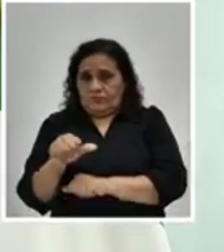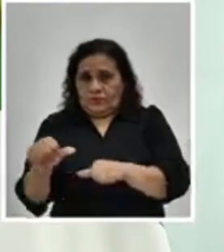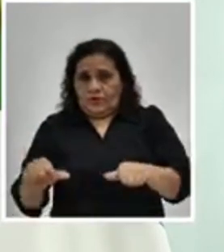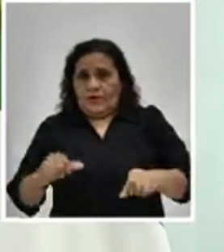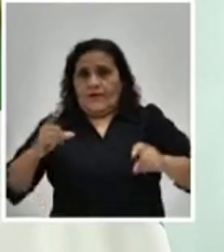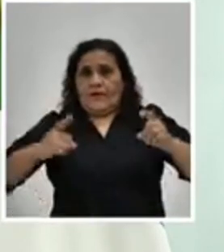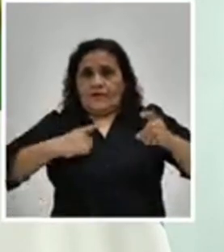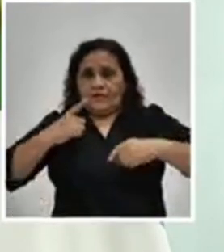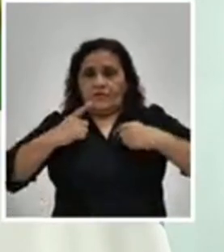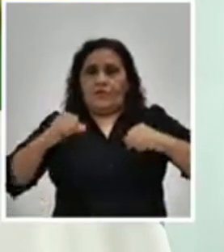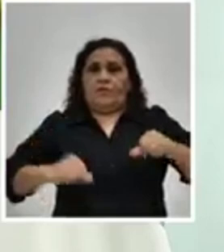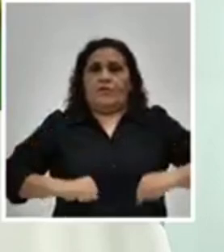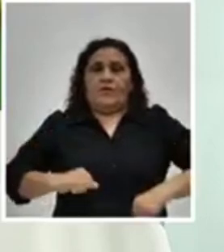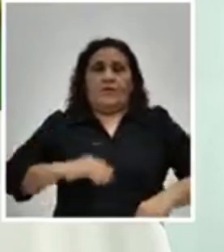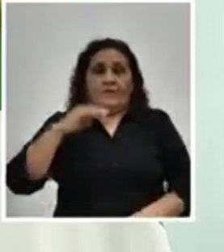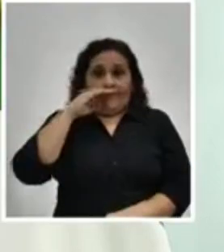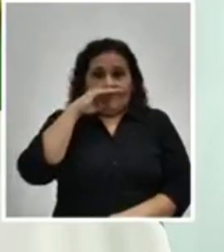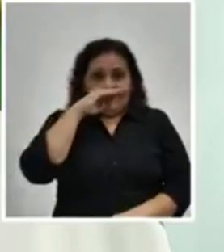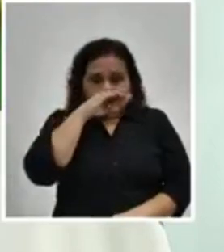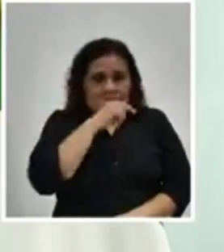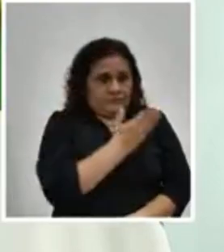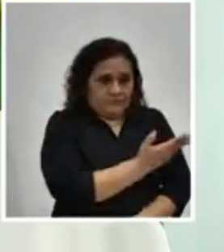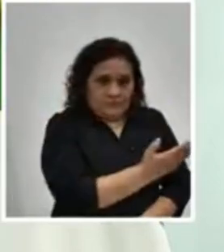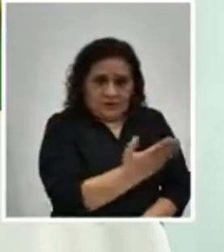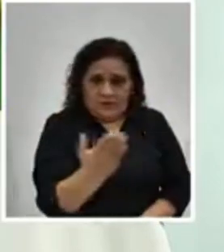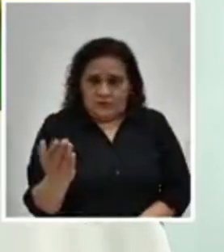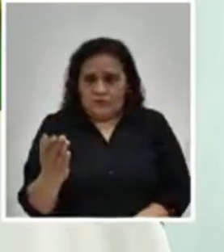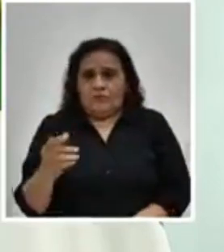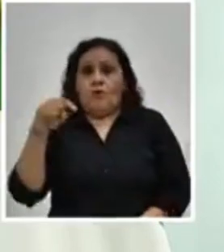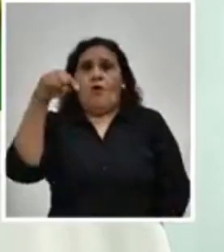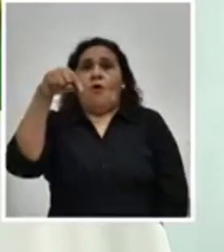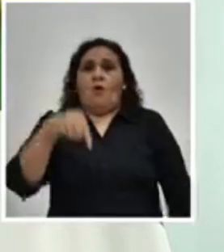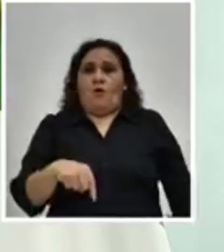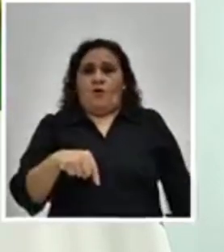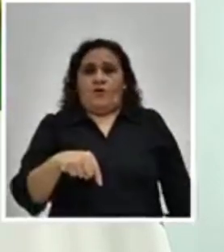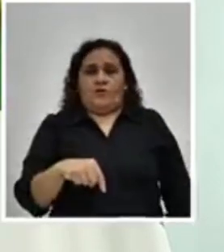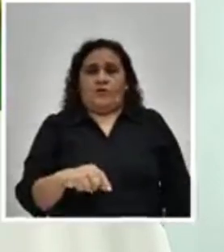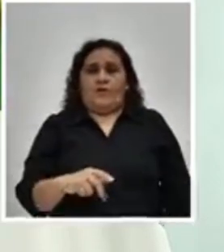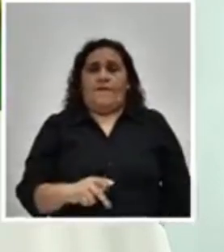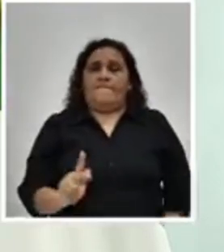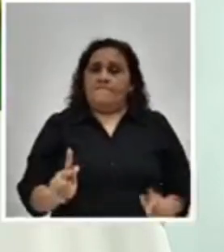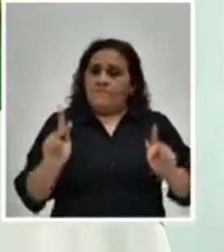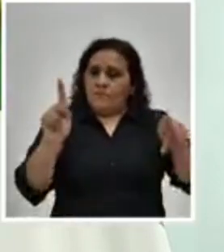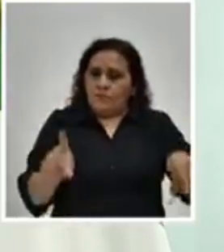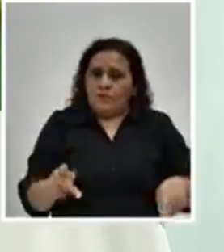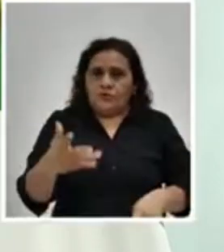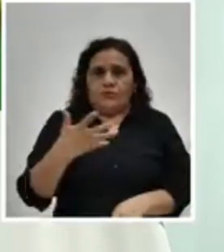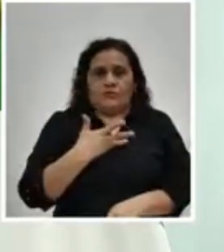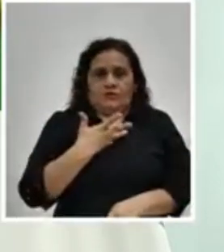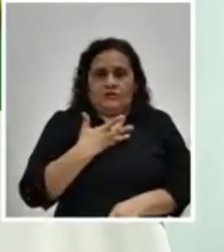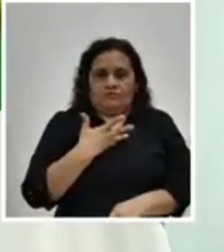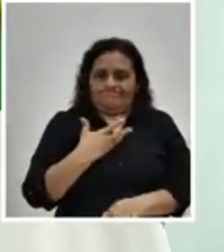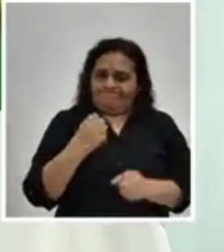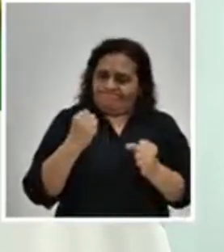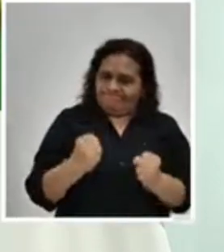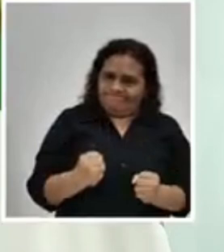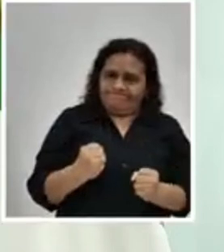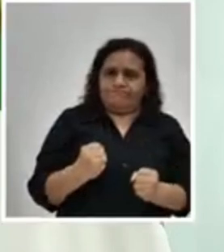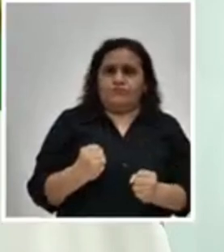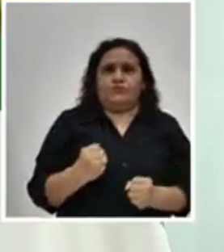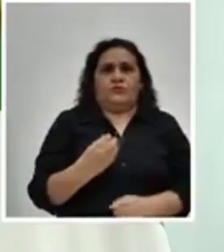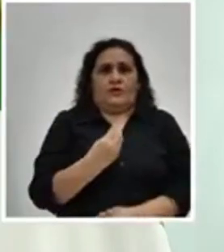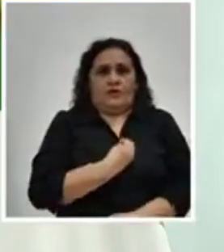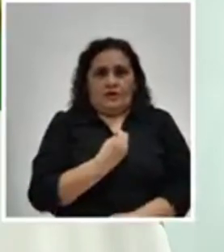y actividades gratuitas para todos. Hoy, Progreso cuenta con cimientos sólidos e